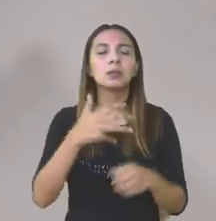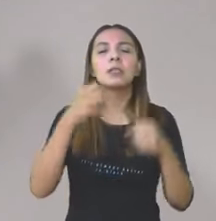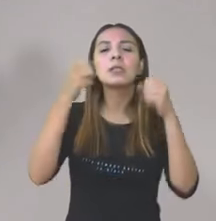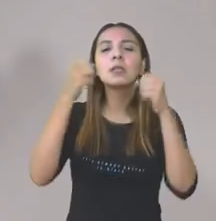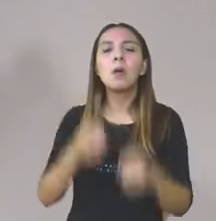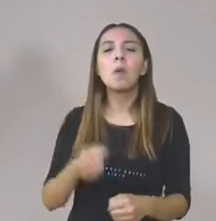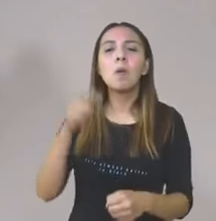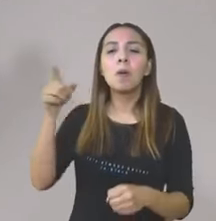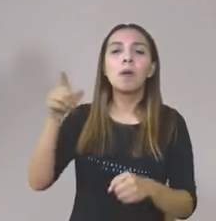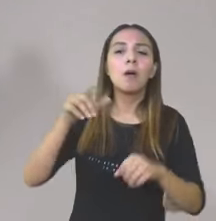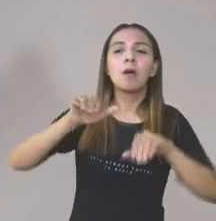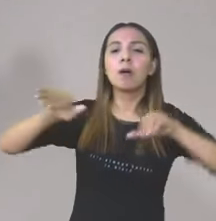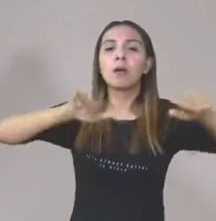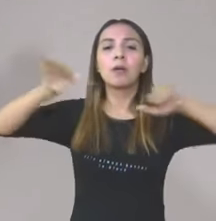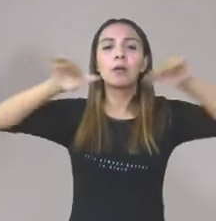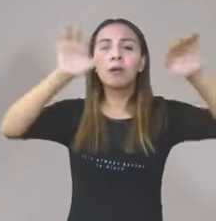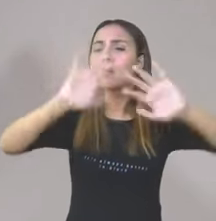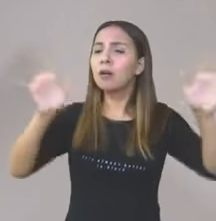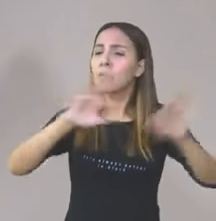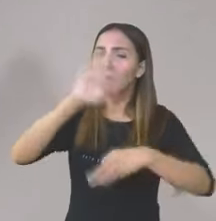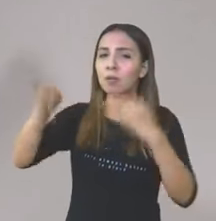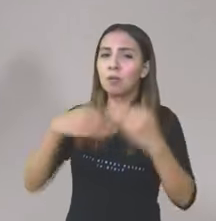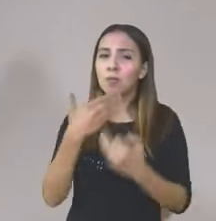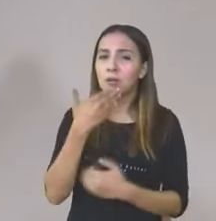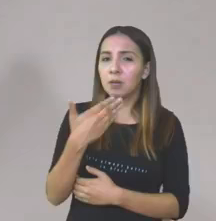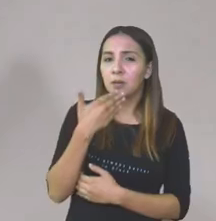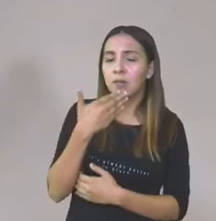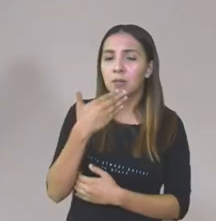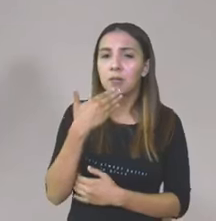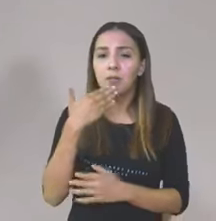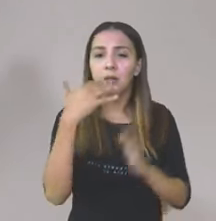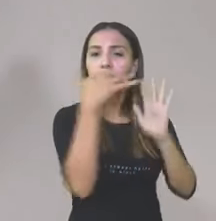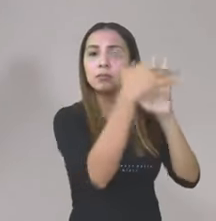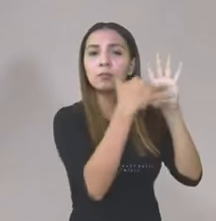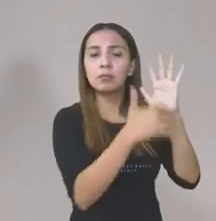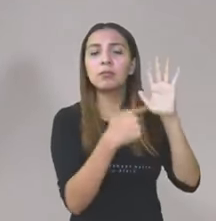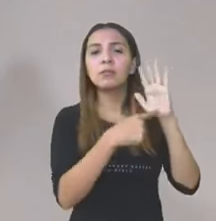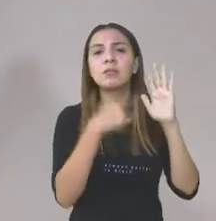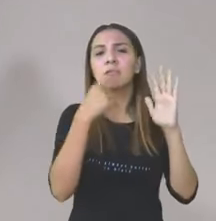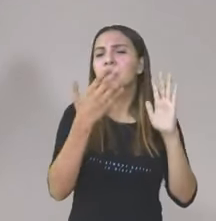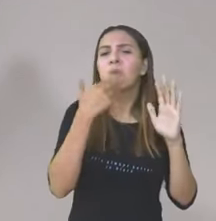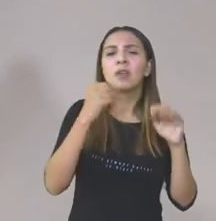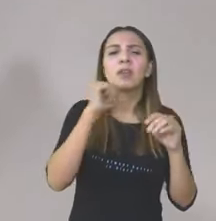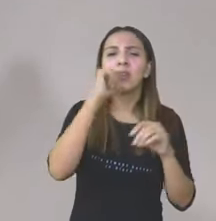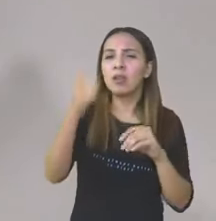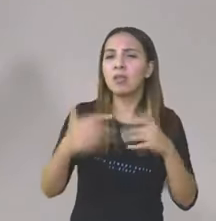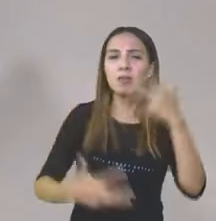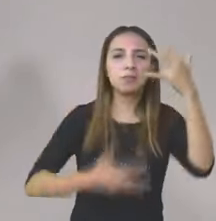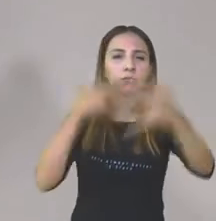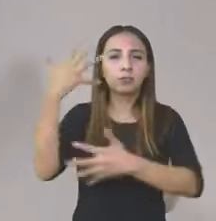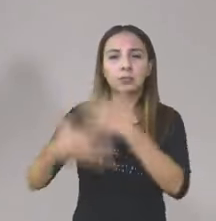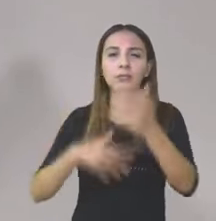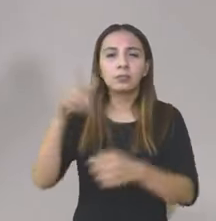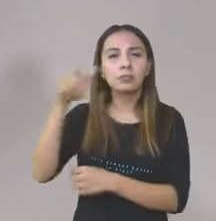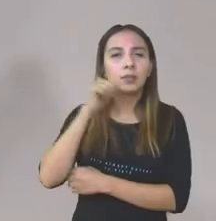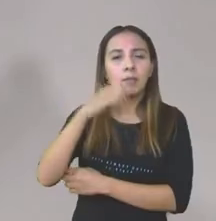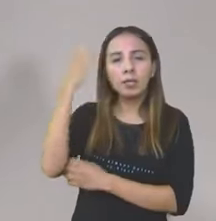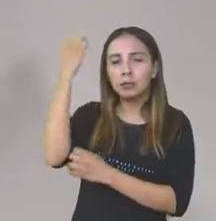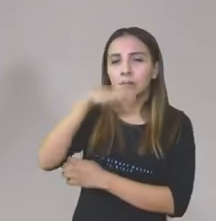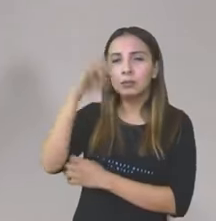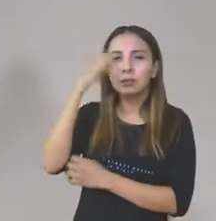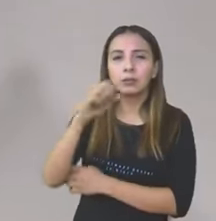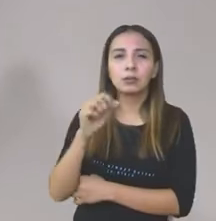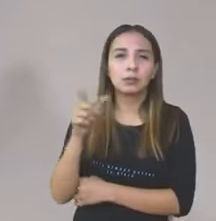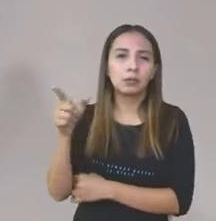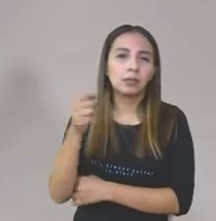saldrán a decir que todo está bien, entre comillas, y su boletín dirán que no hay tal crisis. Son unos expertos en maquillar la